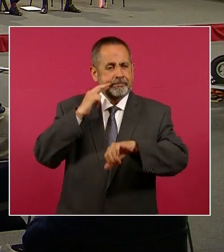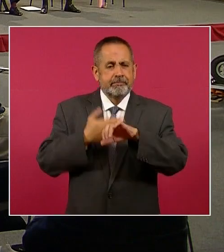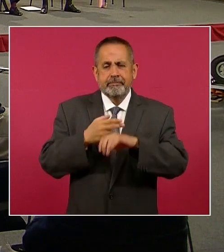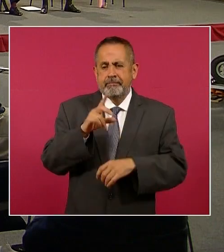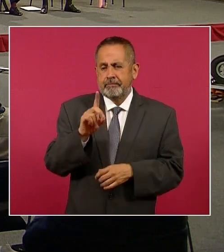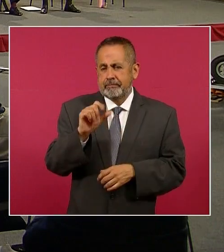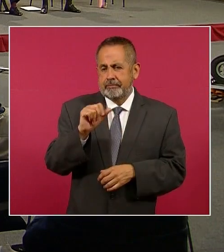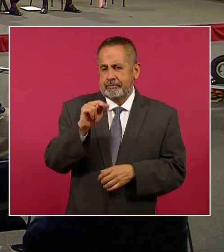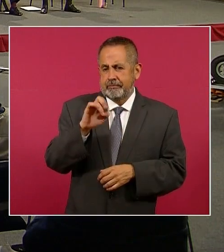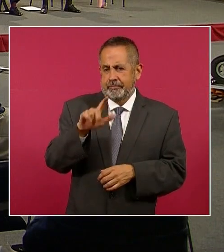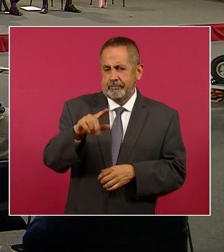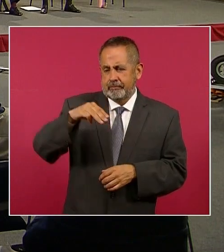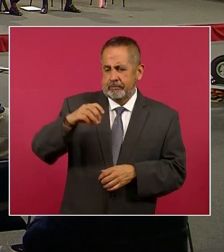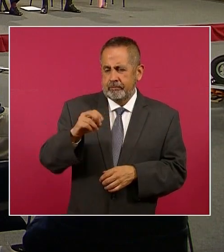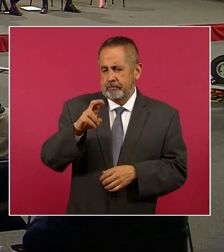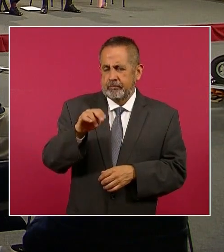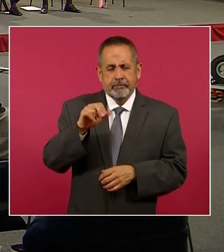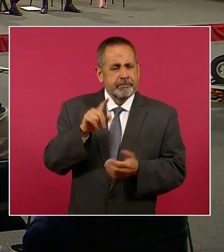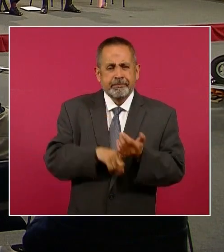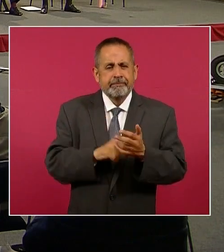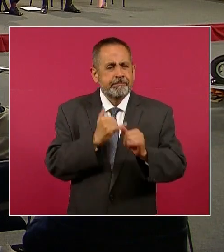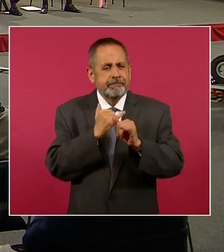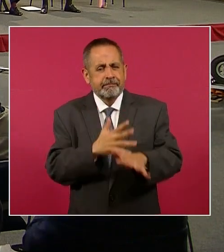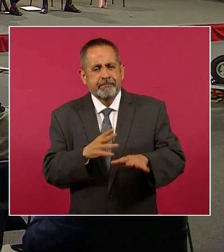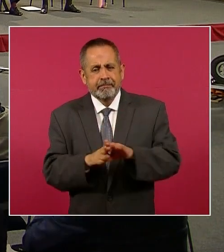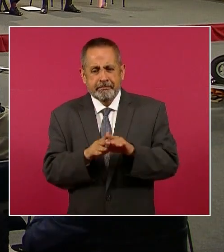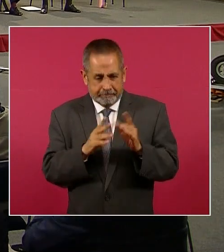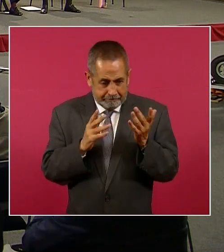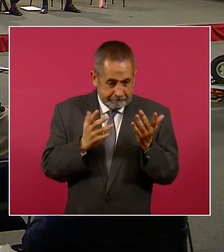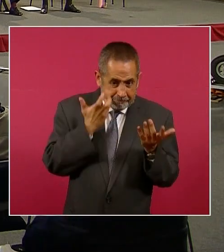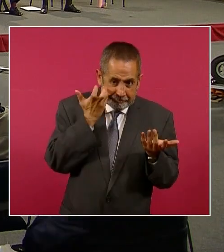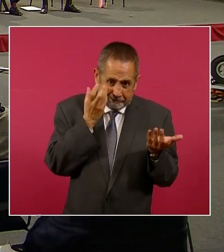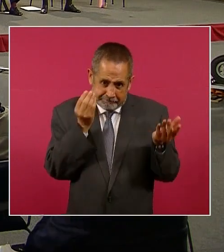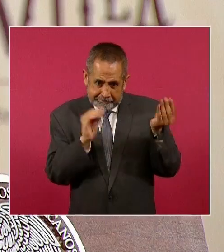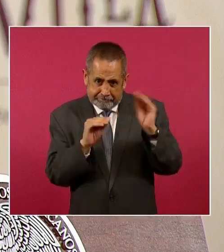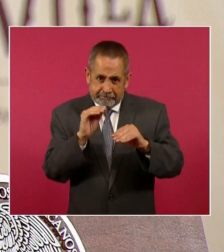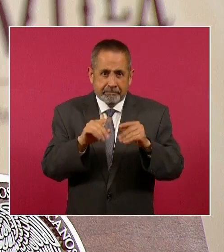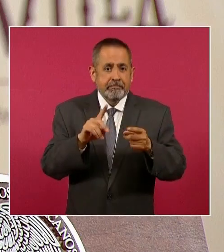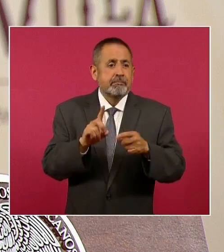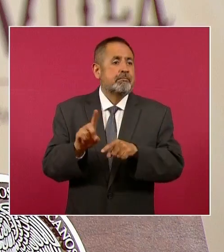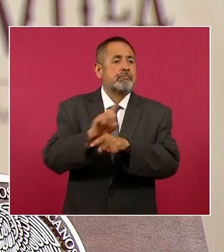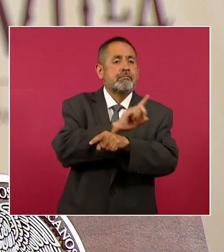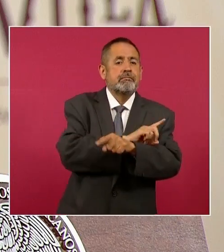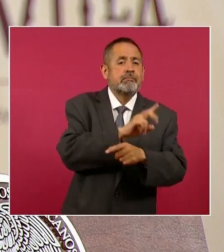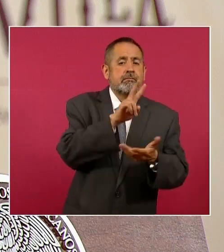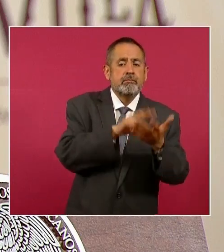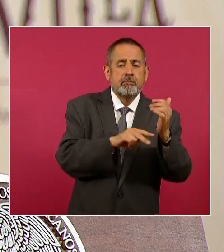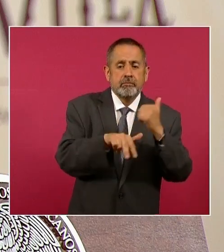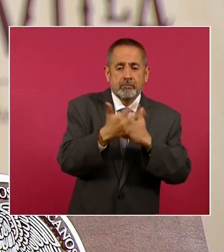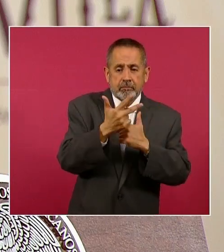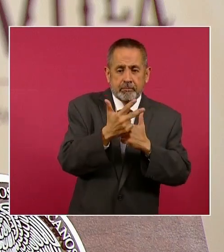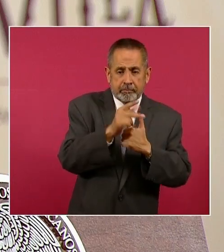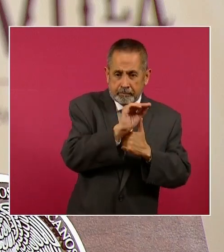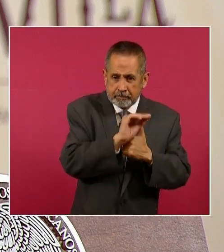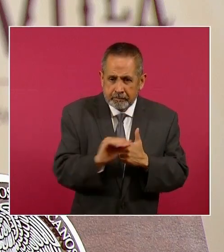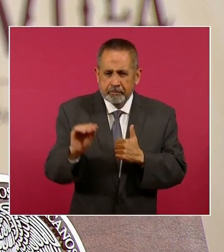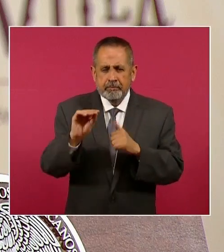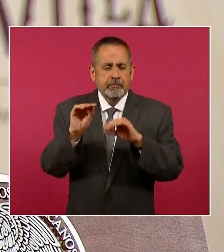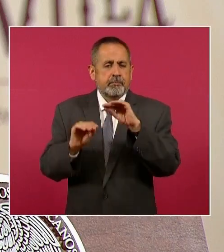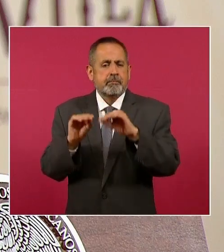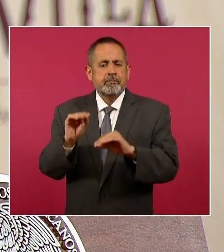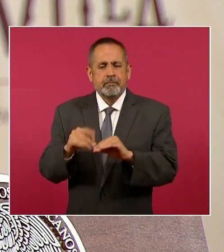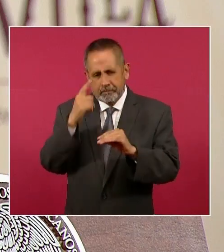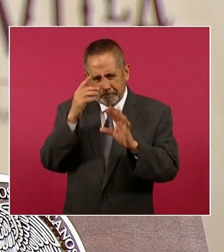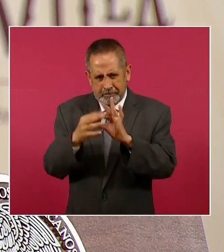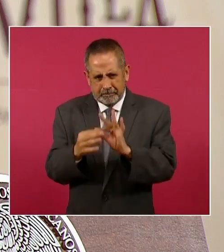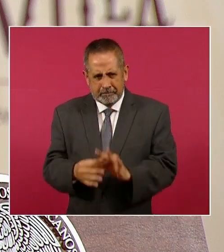Moreno, que de manera tramposa actualizó una nota de 2013 para aparecer en los motores de búsqueda de Google.